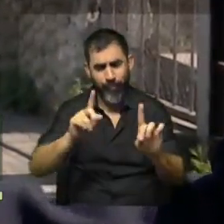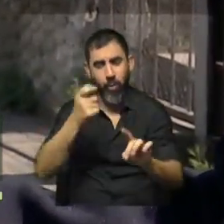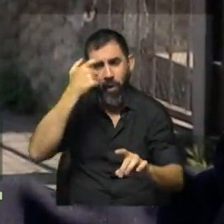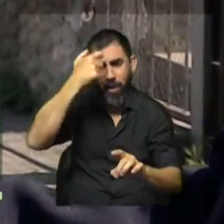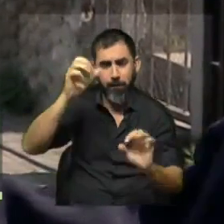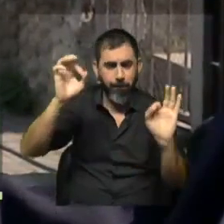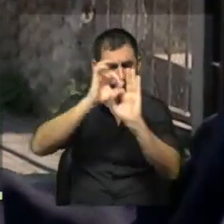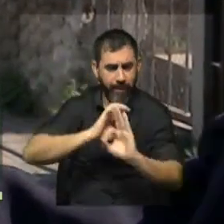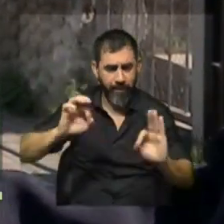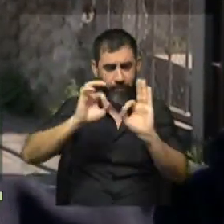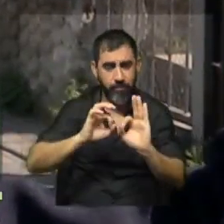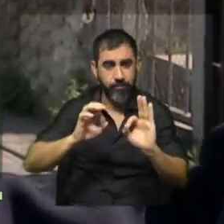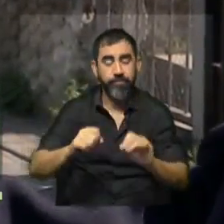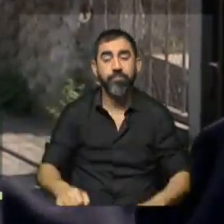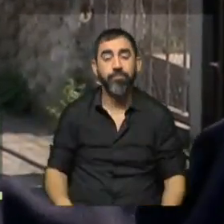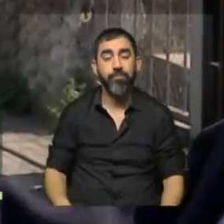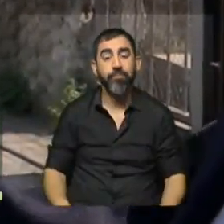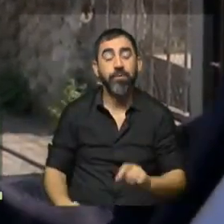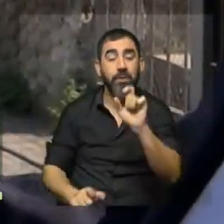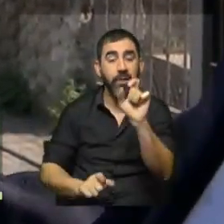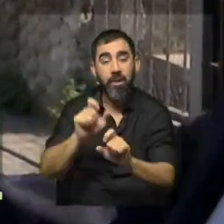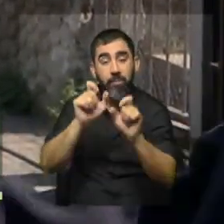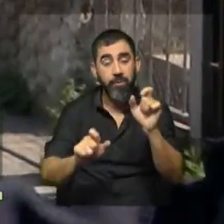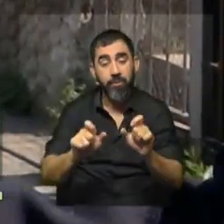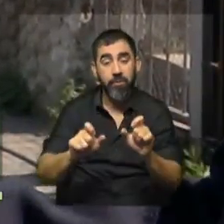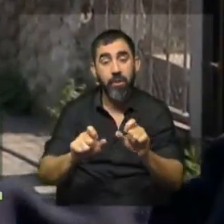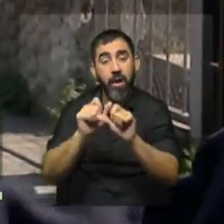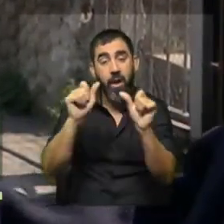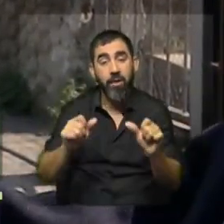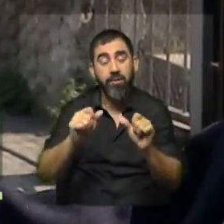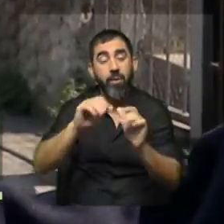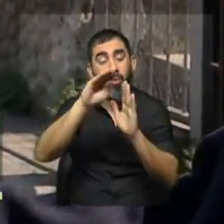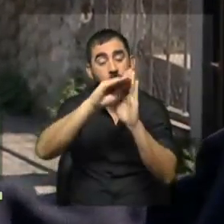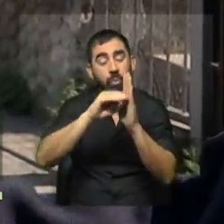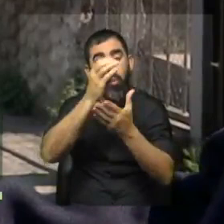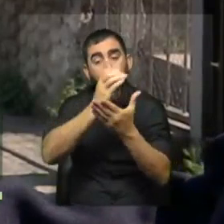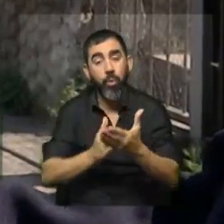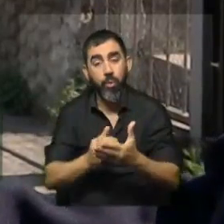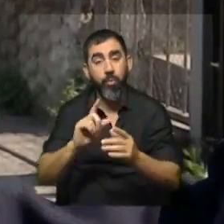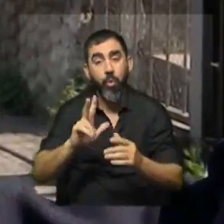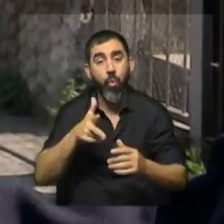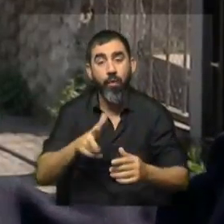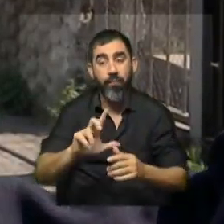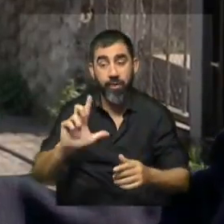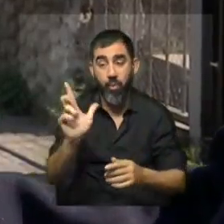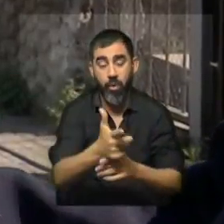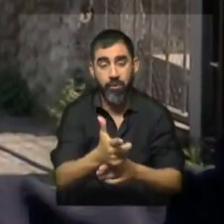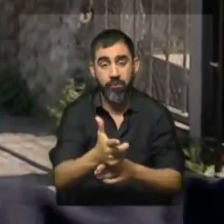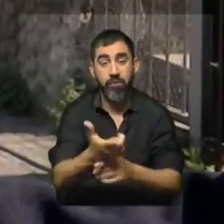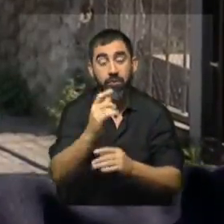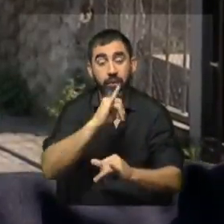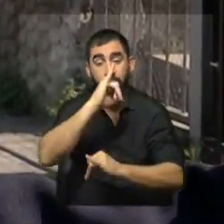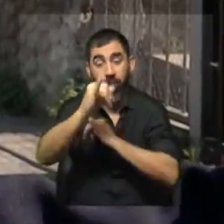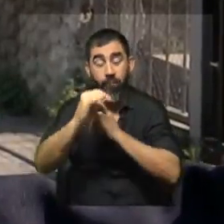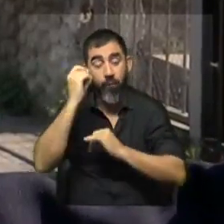expertos en ciertas áreas. Y estas personas estarían llevando a cabo las mallas curriculares, pero tampoco se tiene fecha probable. En ese sentido, en formación en